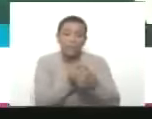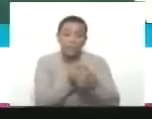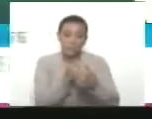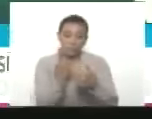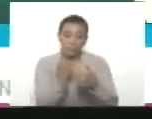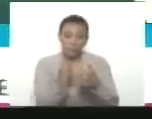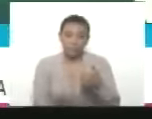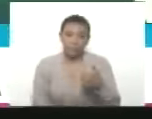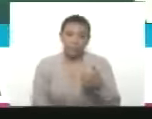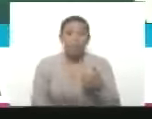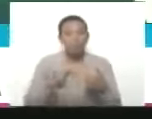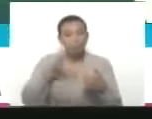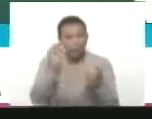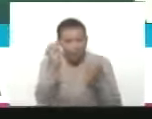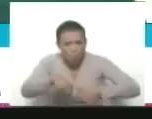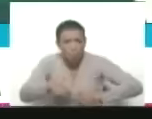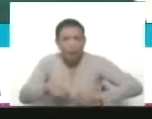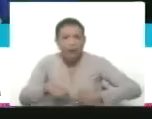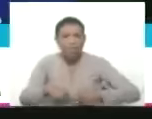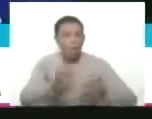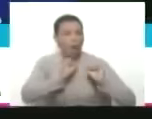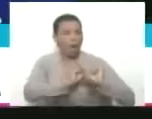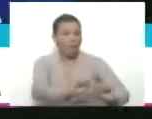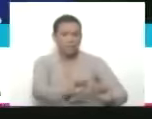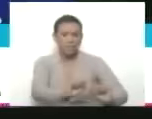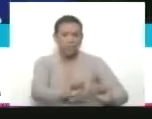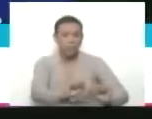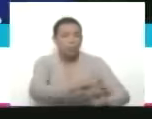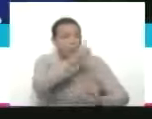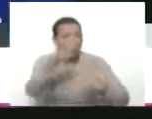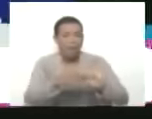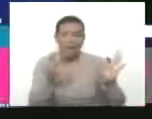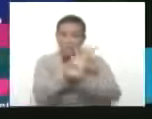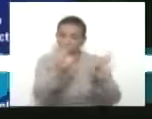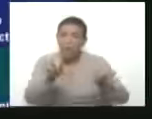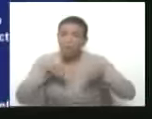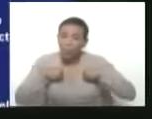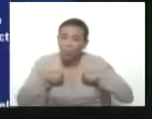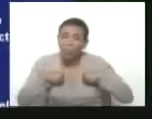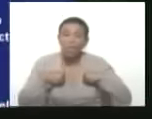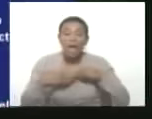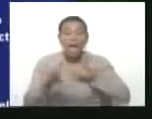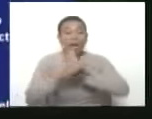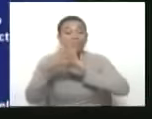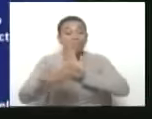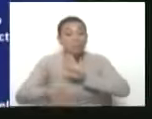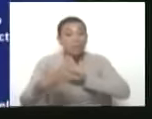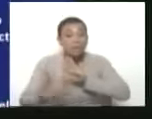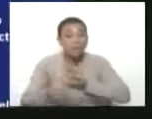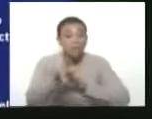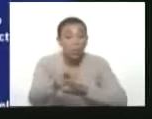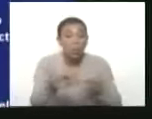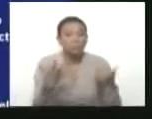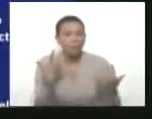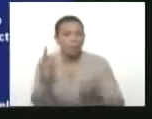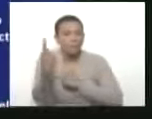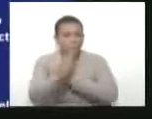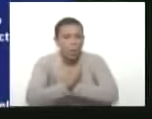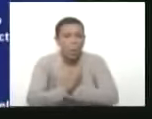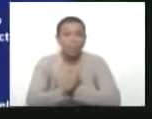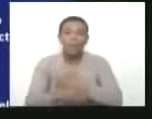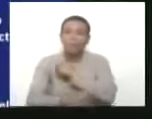pregunta está usted de acuerdo en rechazar por todos los medios conforme al derecho la línea impuesta